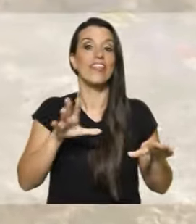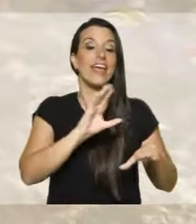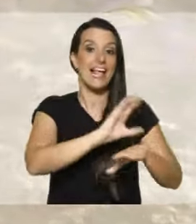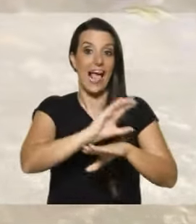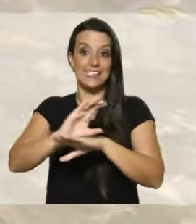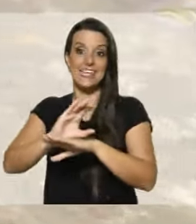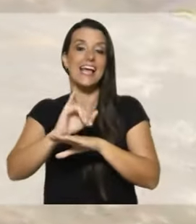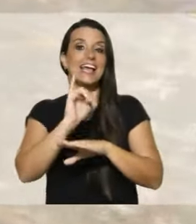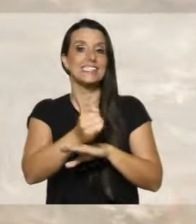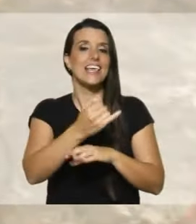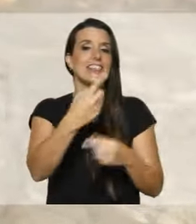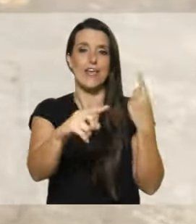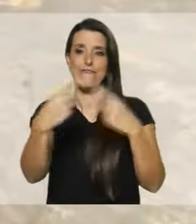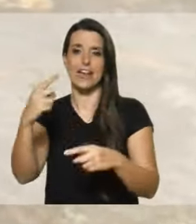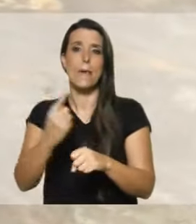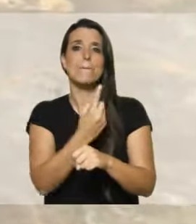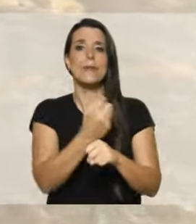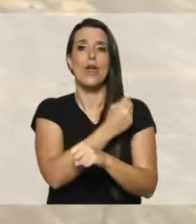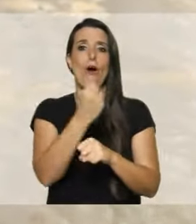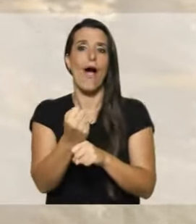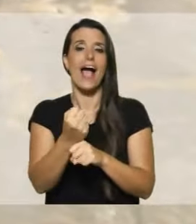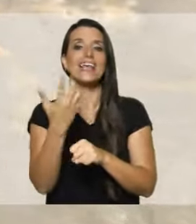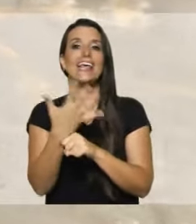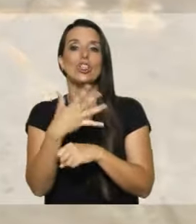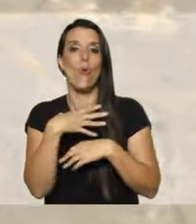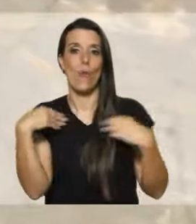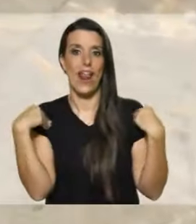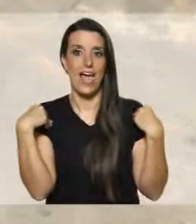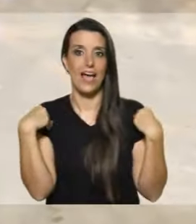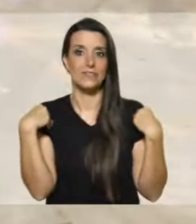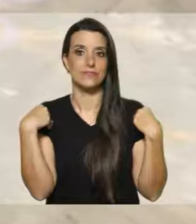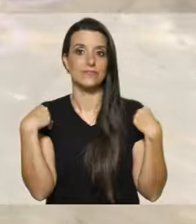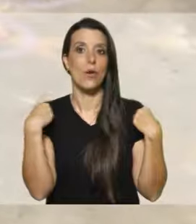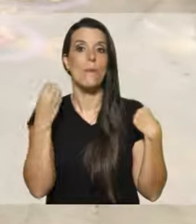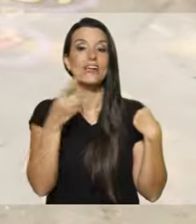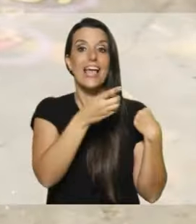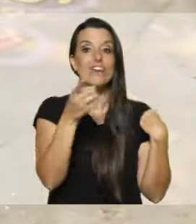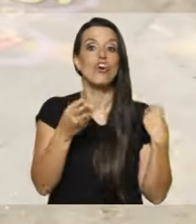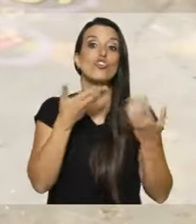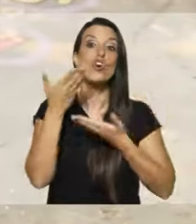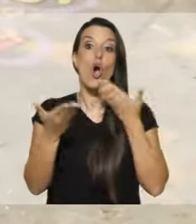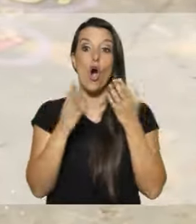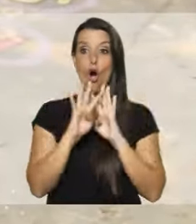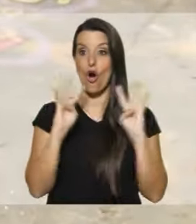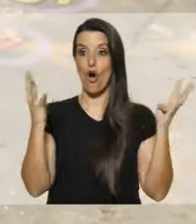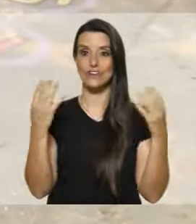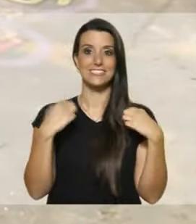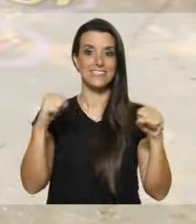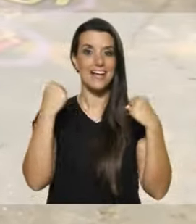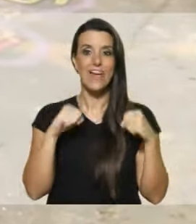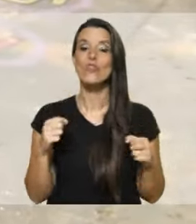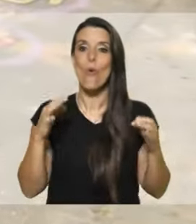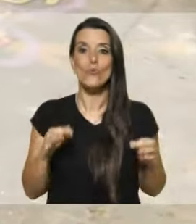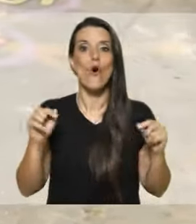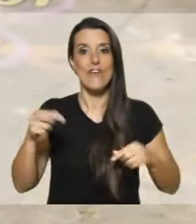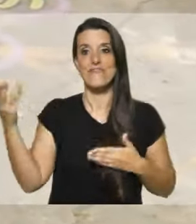divers de varios son desde primero a quinto escuela tien en coro y ent ensayaron especialmente para